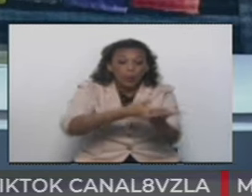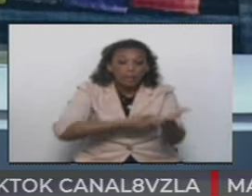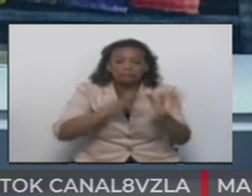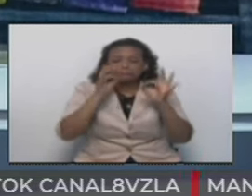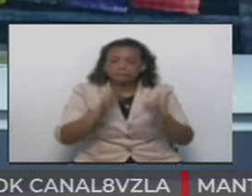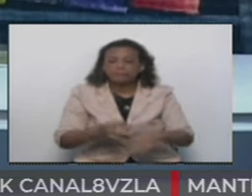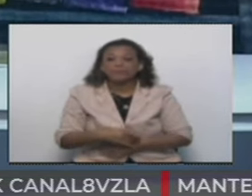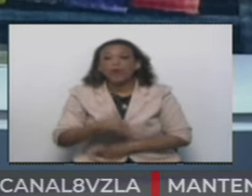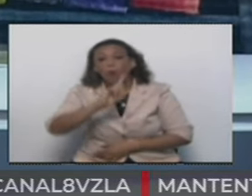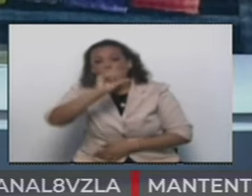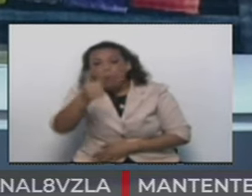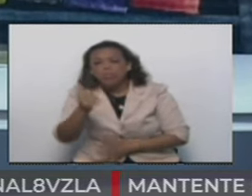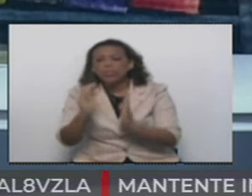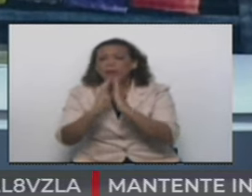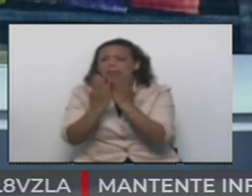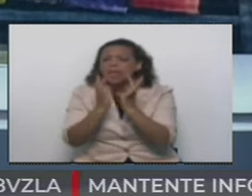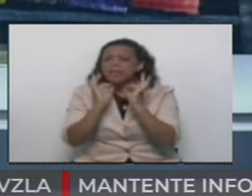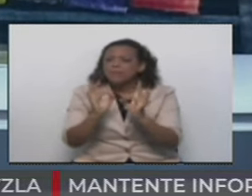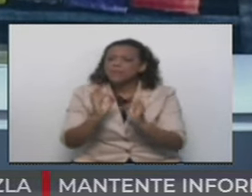Por aquí también hay uno que quiere